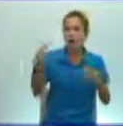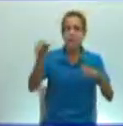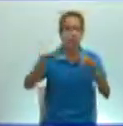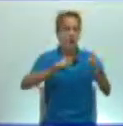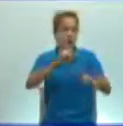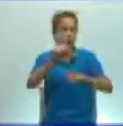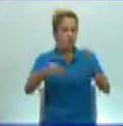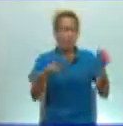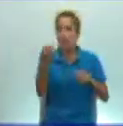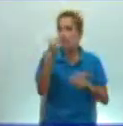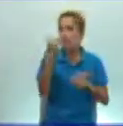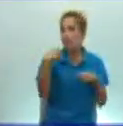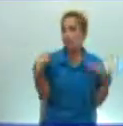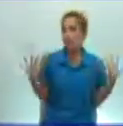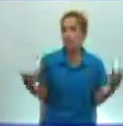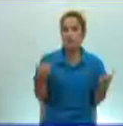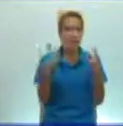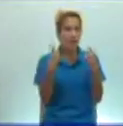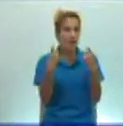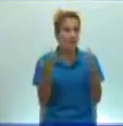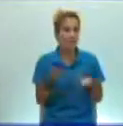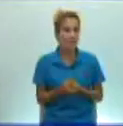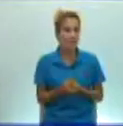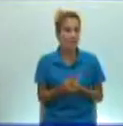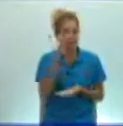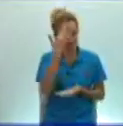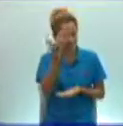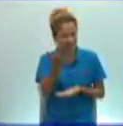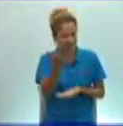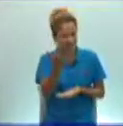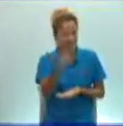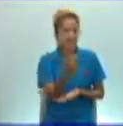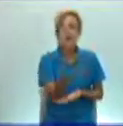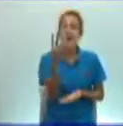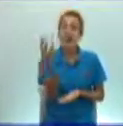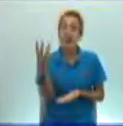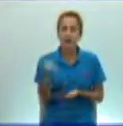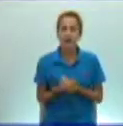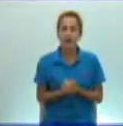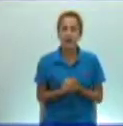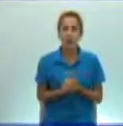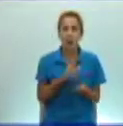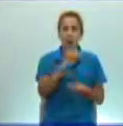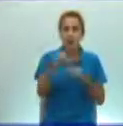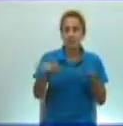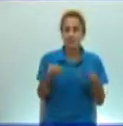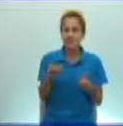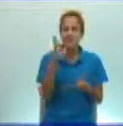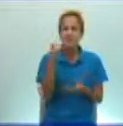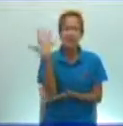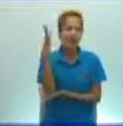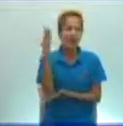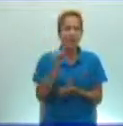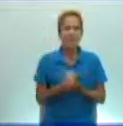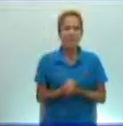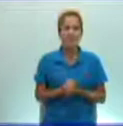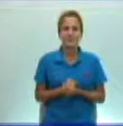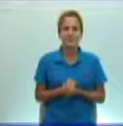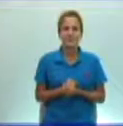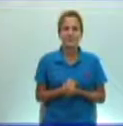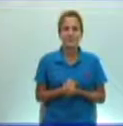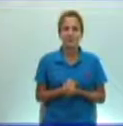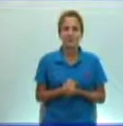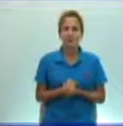alimenticias que tanto necesito. Gracias a ellos me convertí en un hermoso sabicú. Cuánto